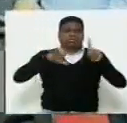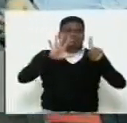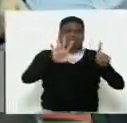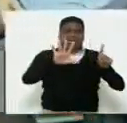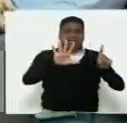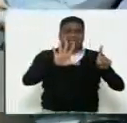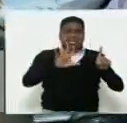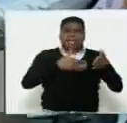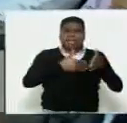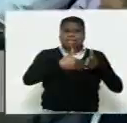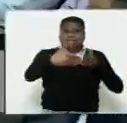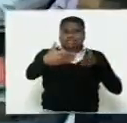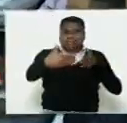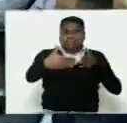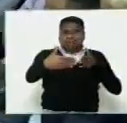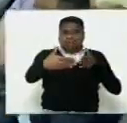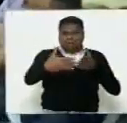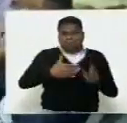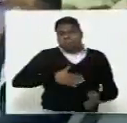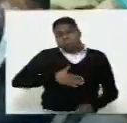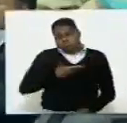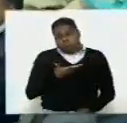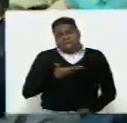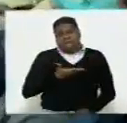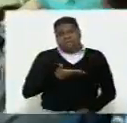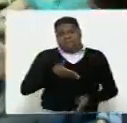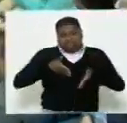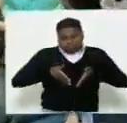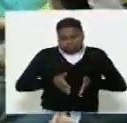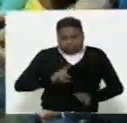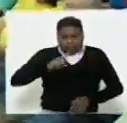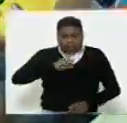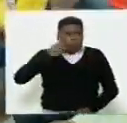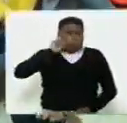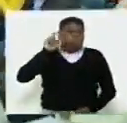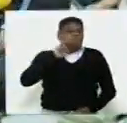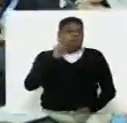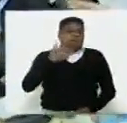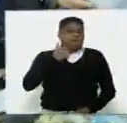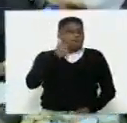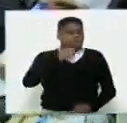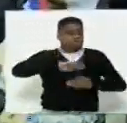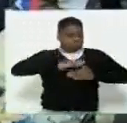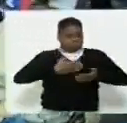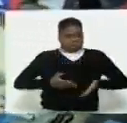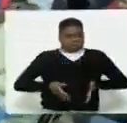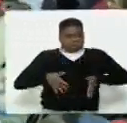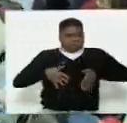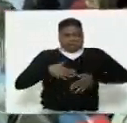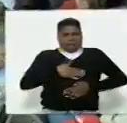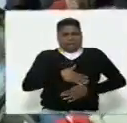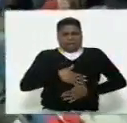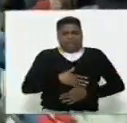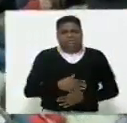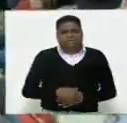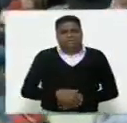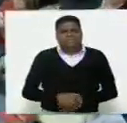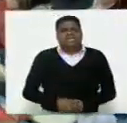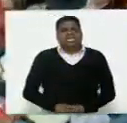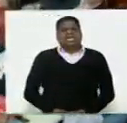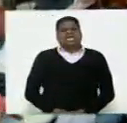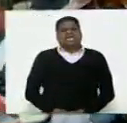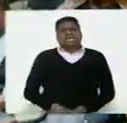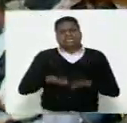6.200.000 estamos en edad fértil, 500.000 somos anualmente gestantes. De manera que el impacto de esas 500.000